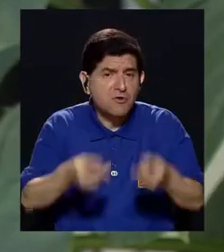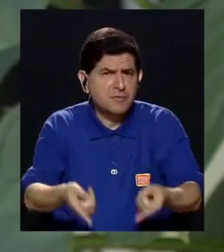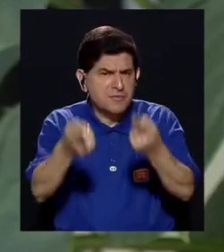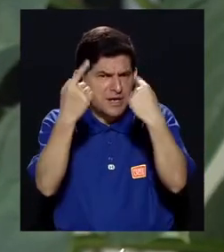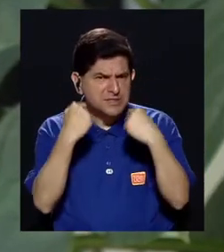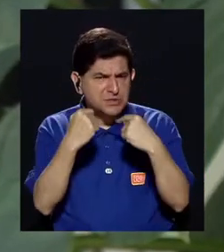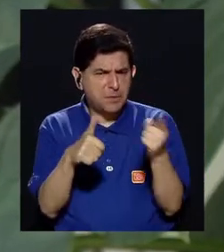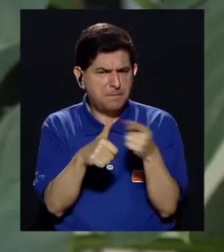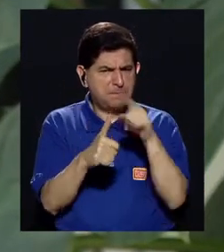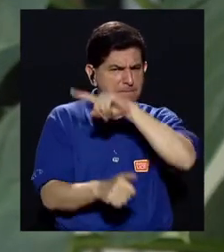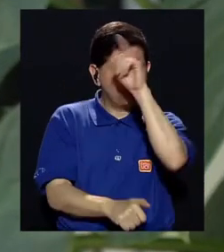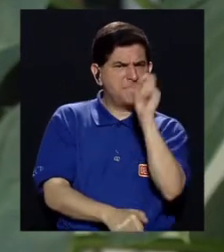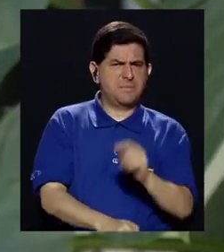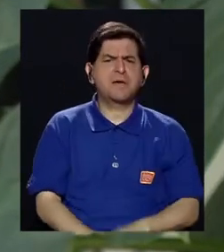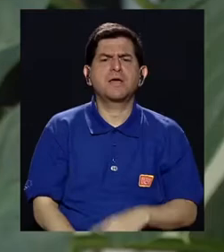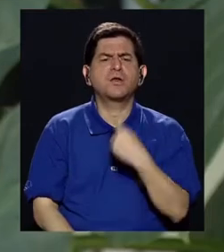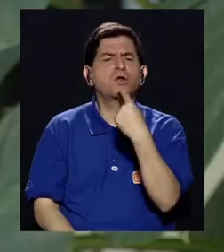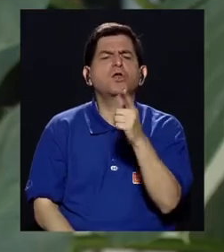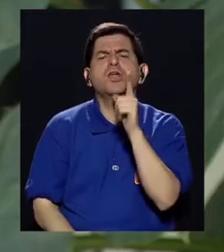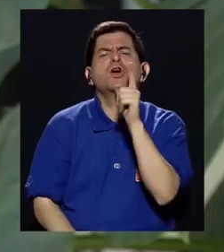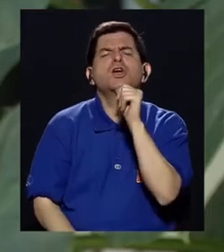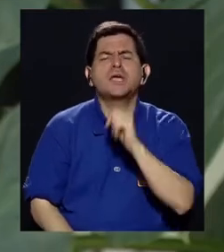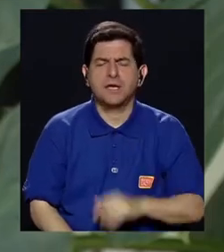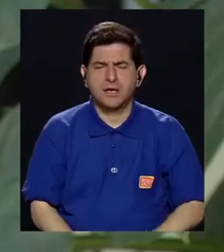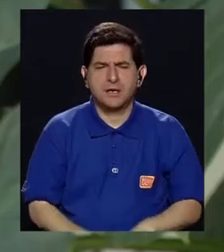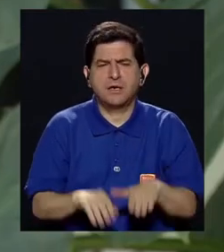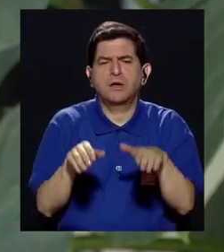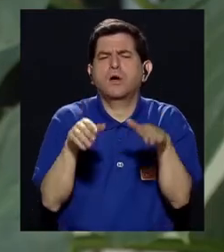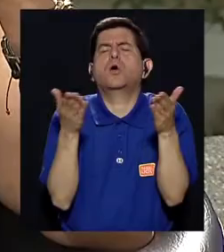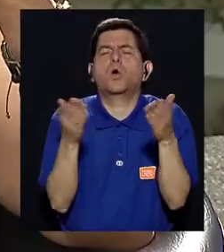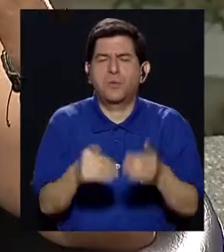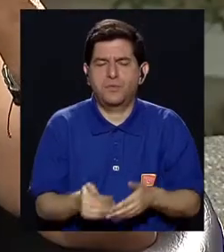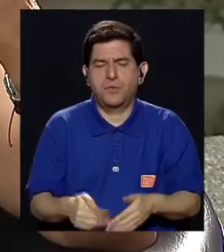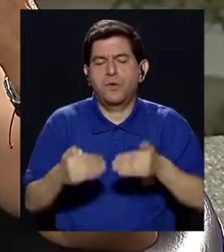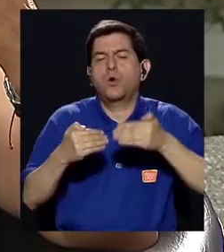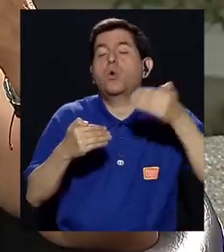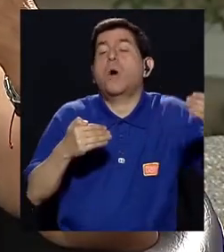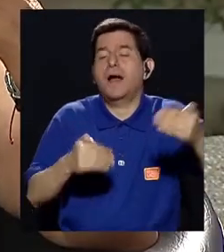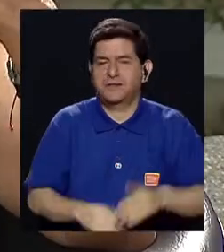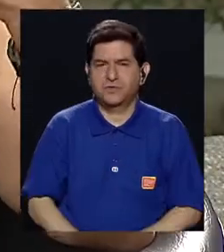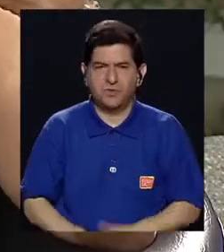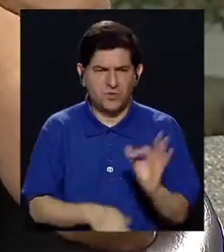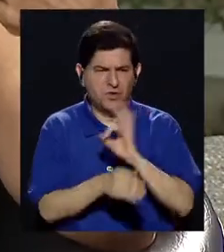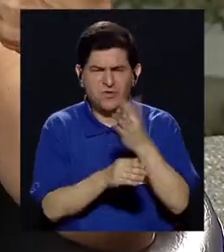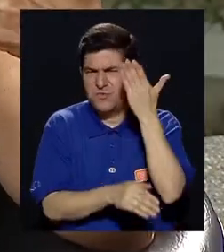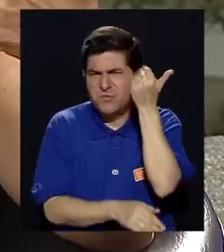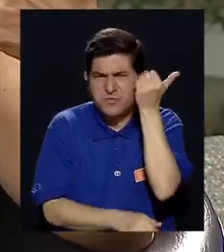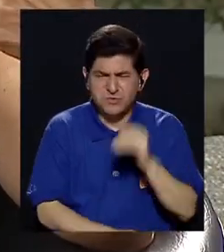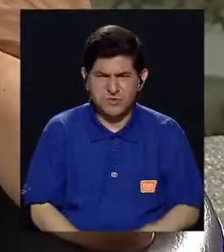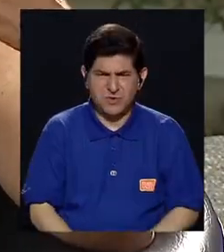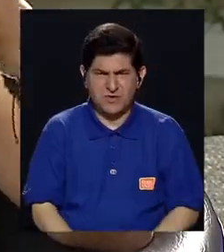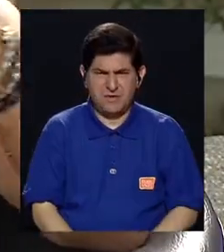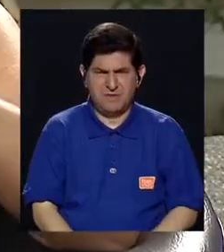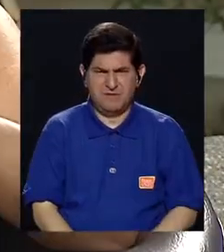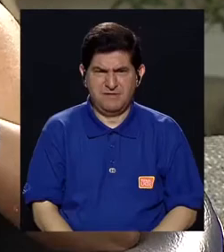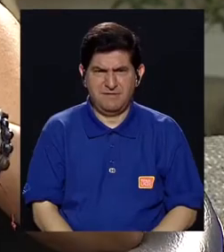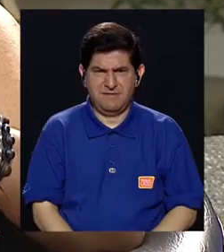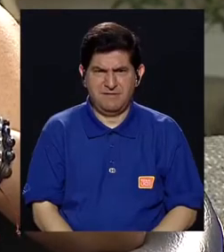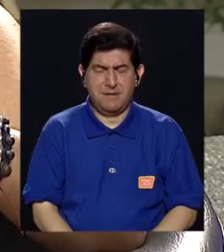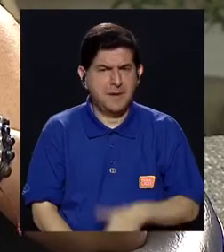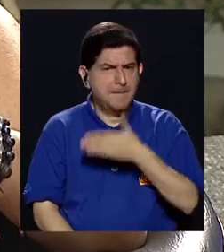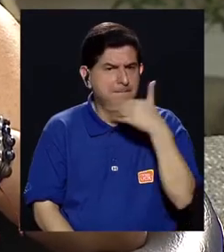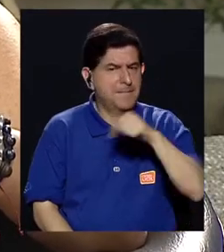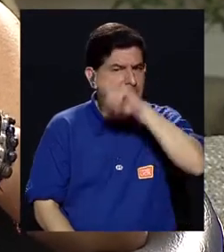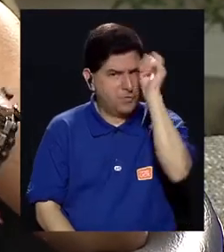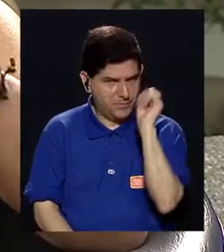que tenemos que preguntar, ¿quién dijo? ¿Cómo? ¿Cuándo? ¿Y por qué funciona? ¿Y por qué va a funcionar? Mejor